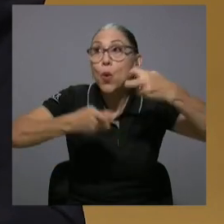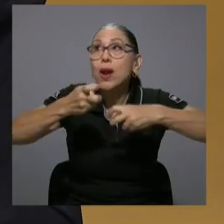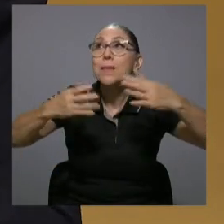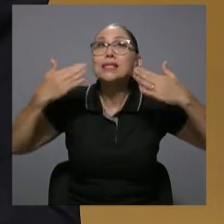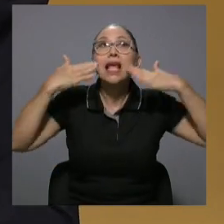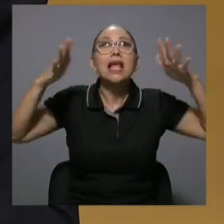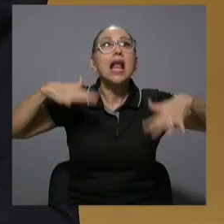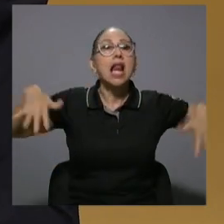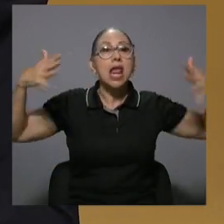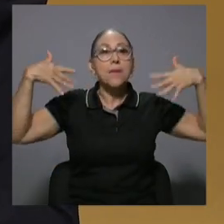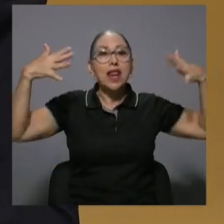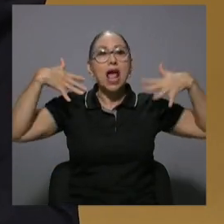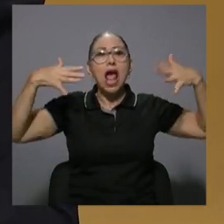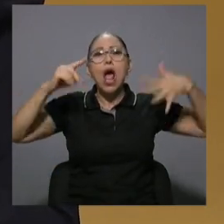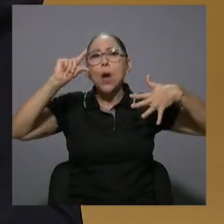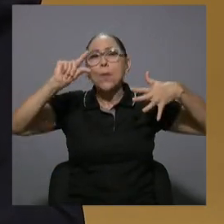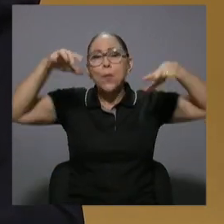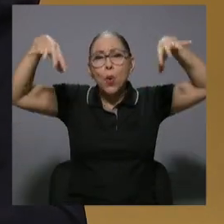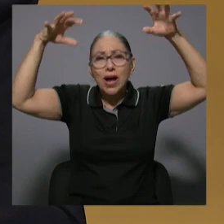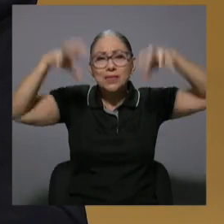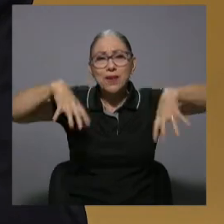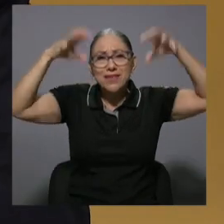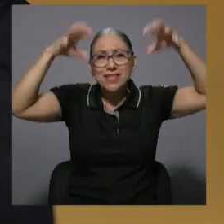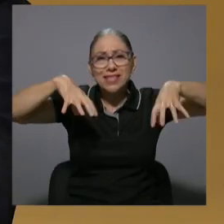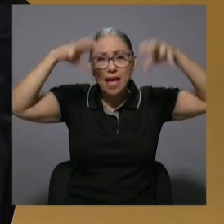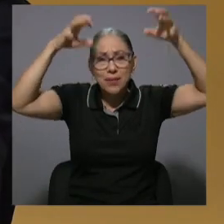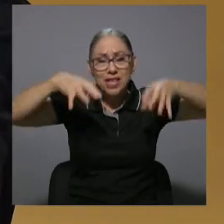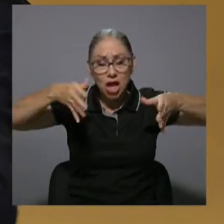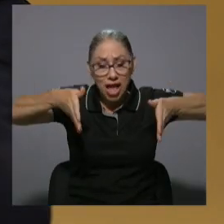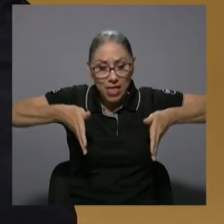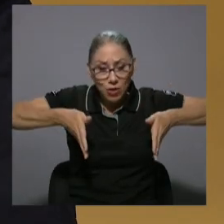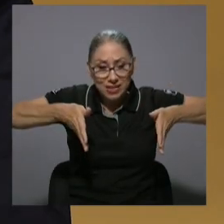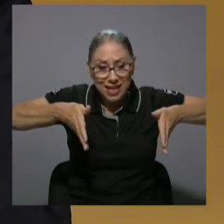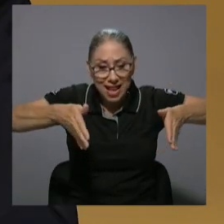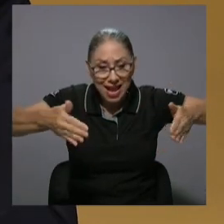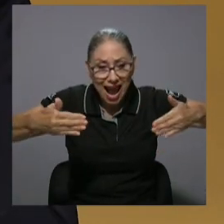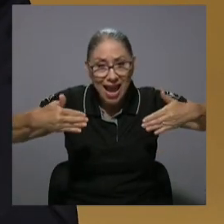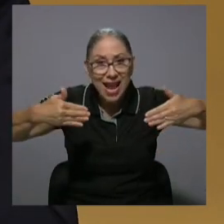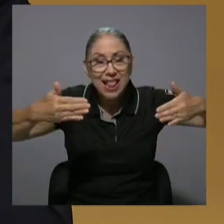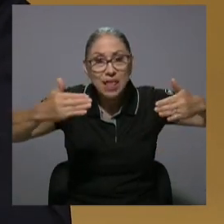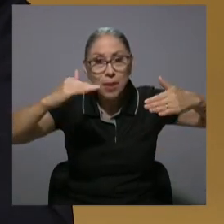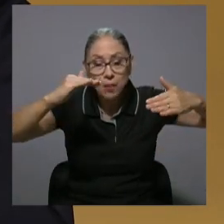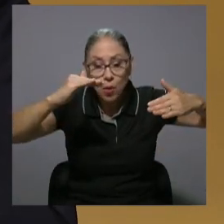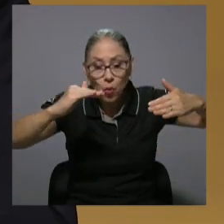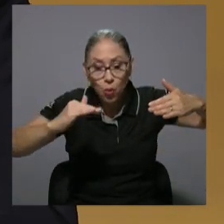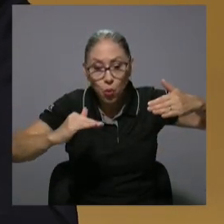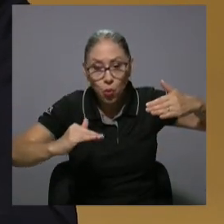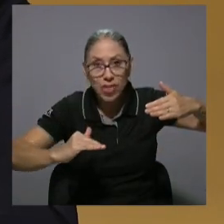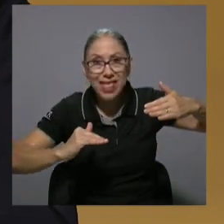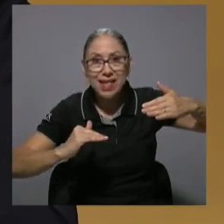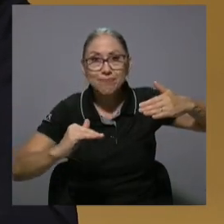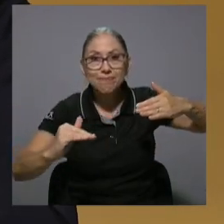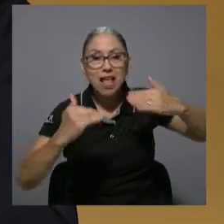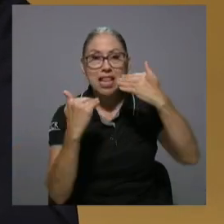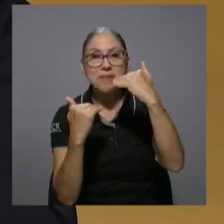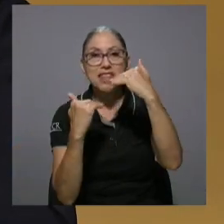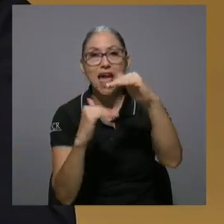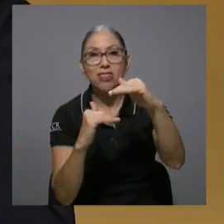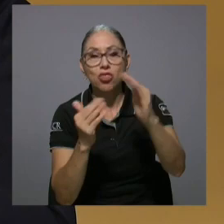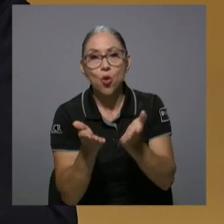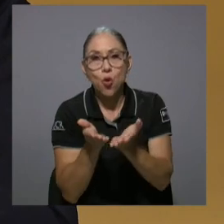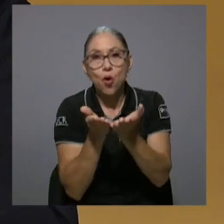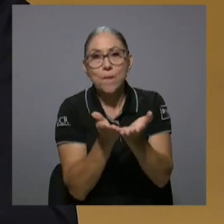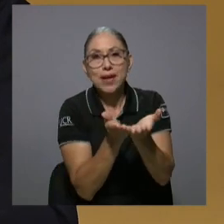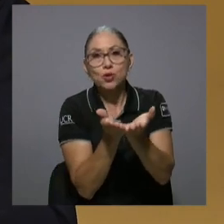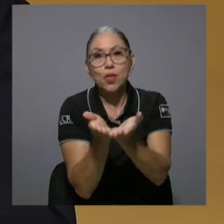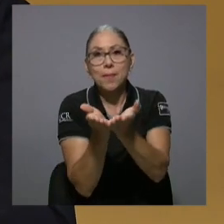las pocas precipitaciones, está limitando el paso de embarcaciones, y eso por